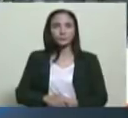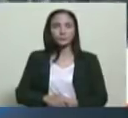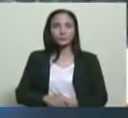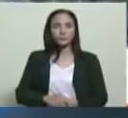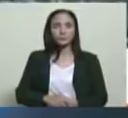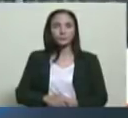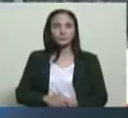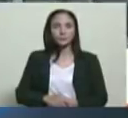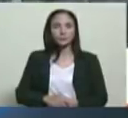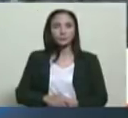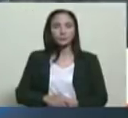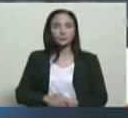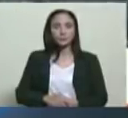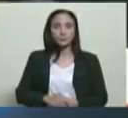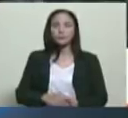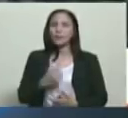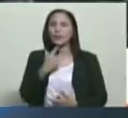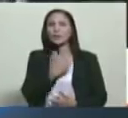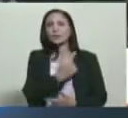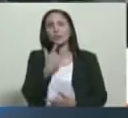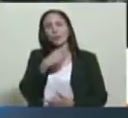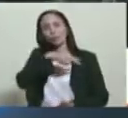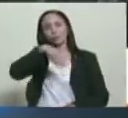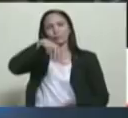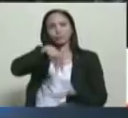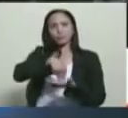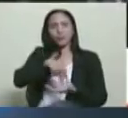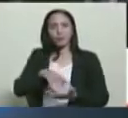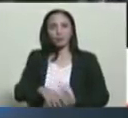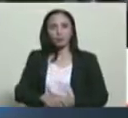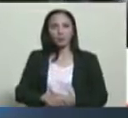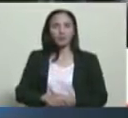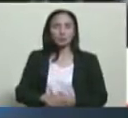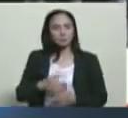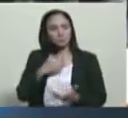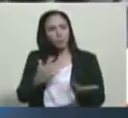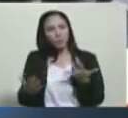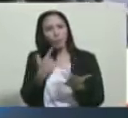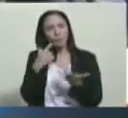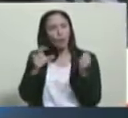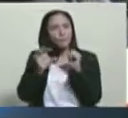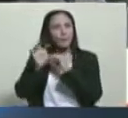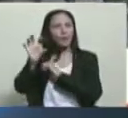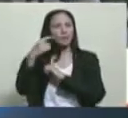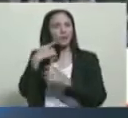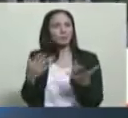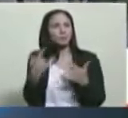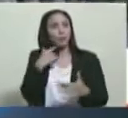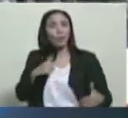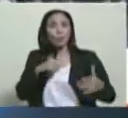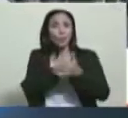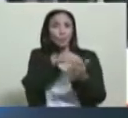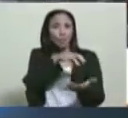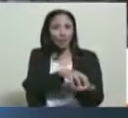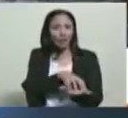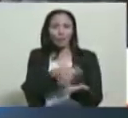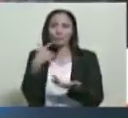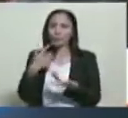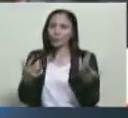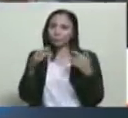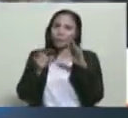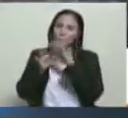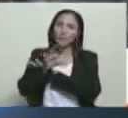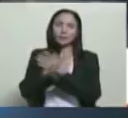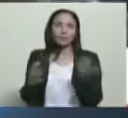general, quiero levantarme de aquí para ir al combate por nuestra patria contra los golpistas.